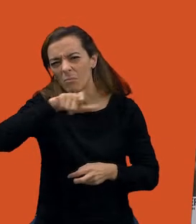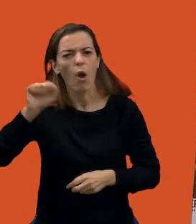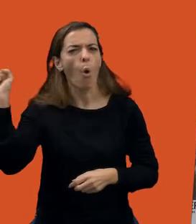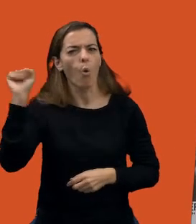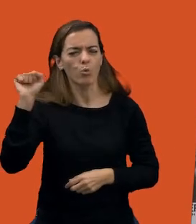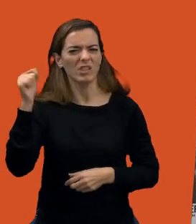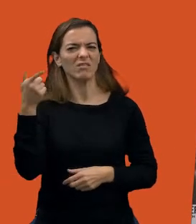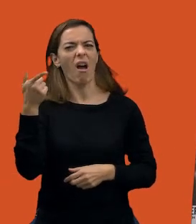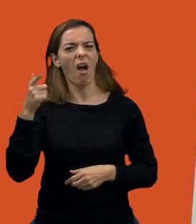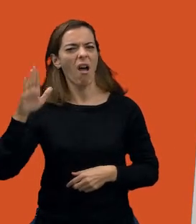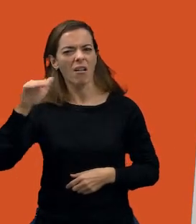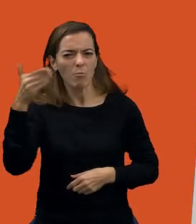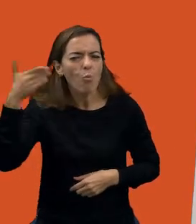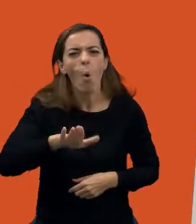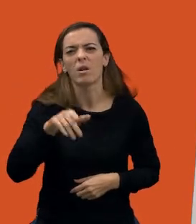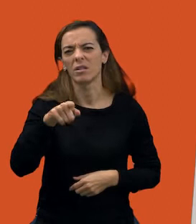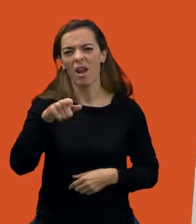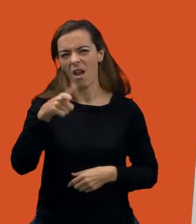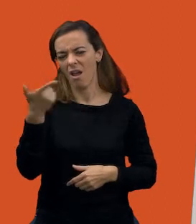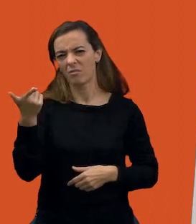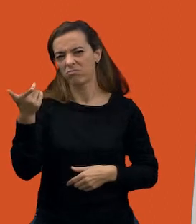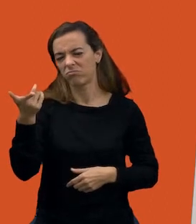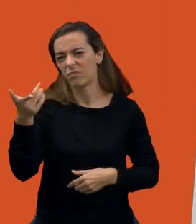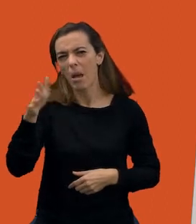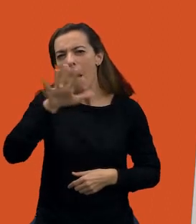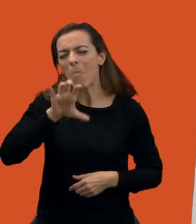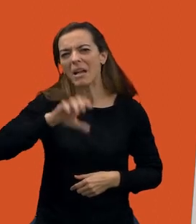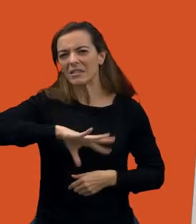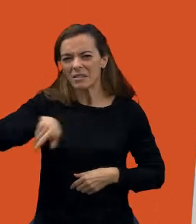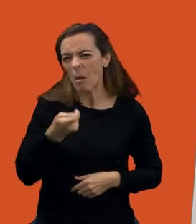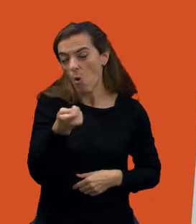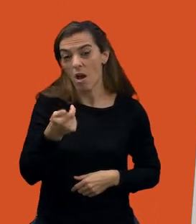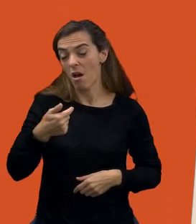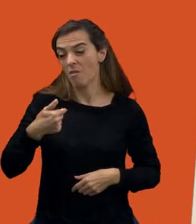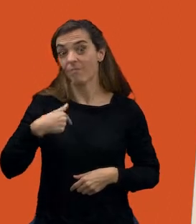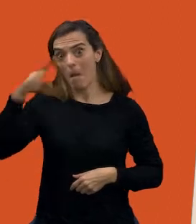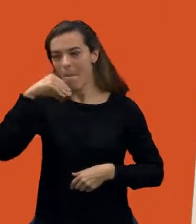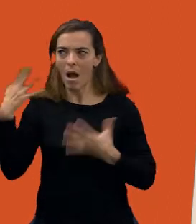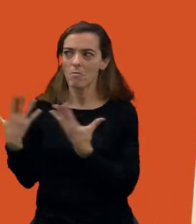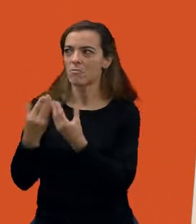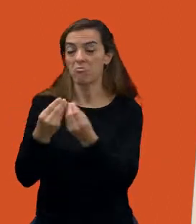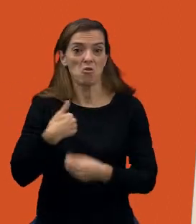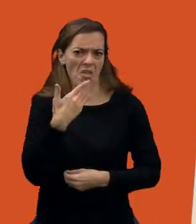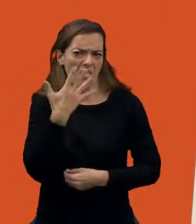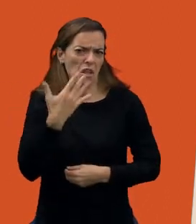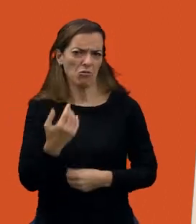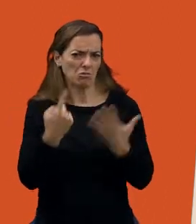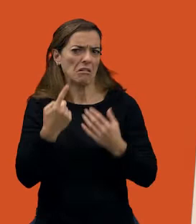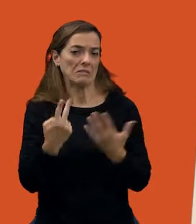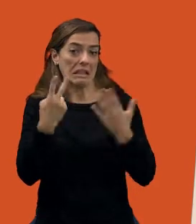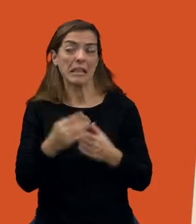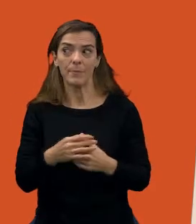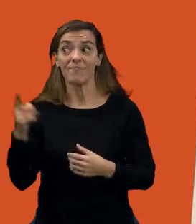que lo llevó al cine a ver una película. Tendría yo 5 o 6 años, yo no sé, 7. Y él siempre dice que,